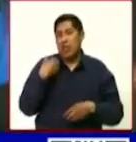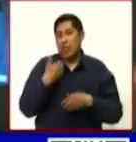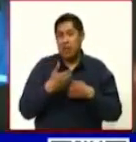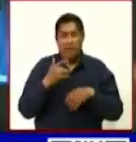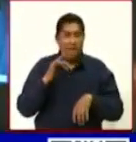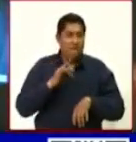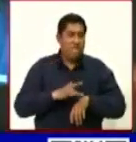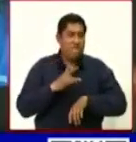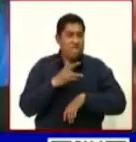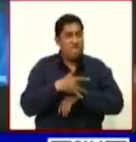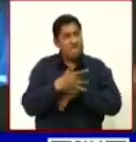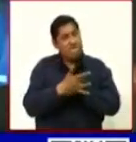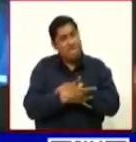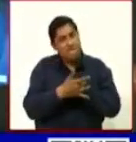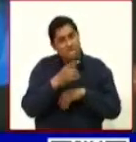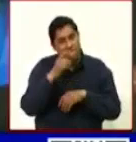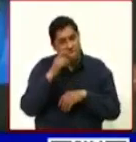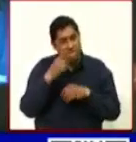supuesto